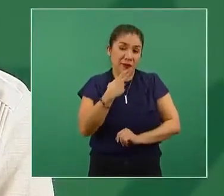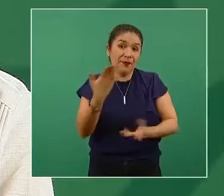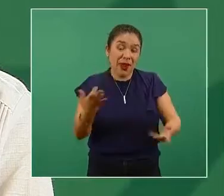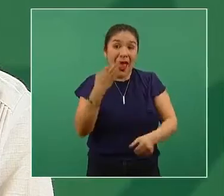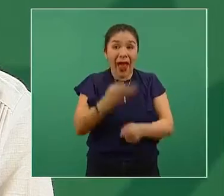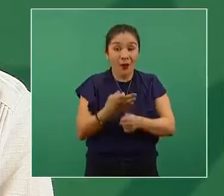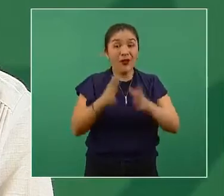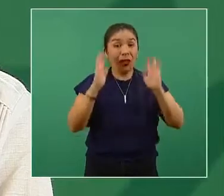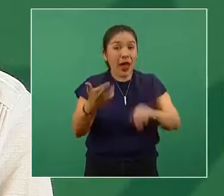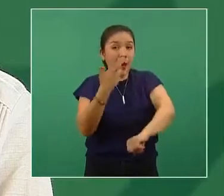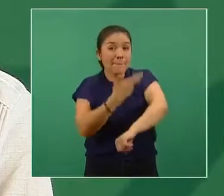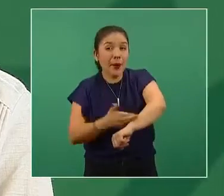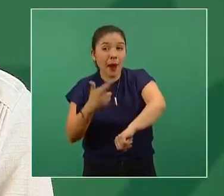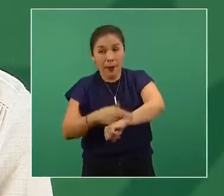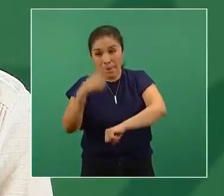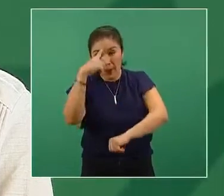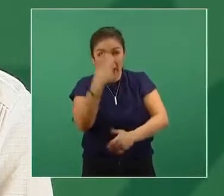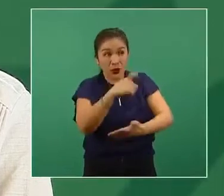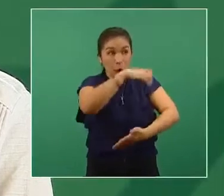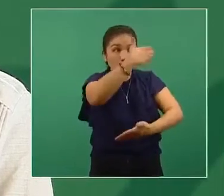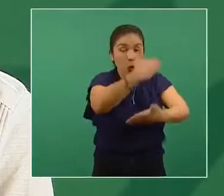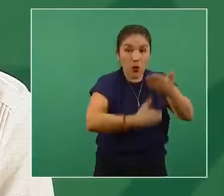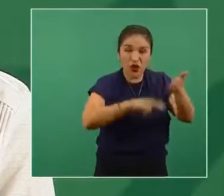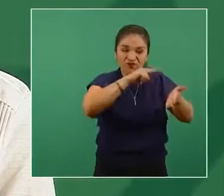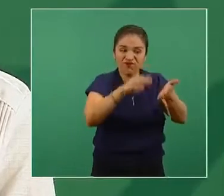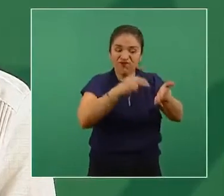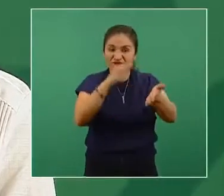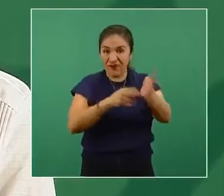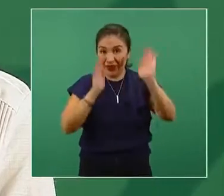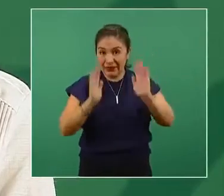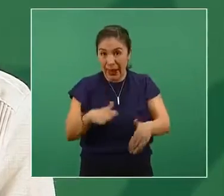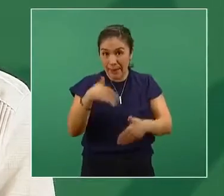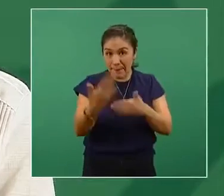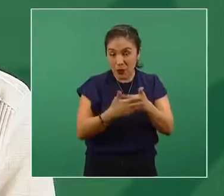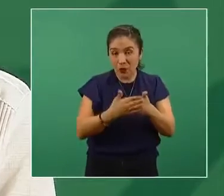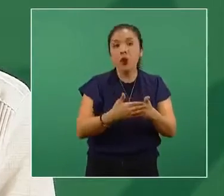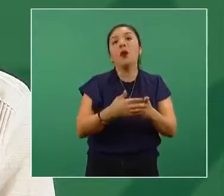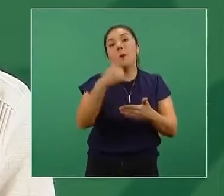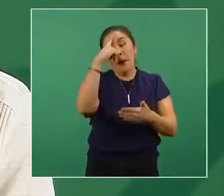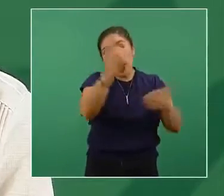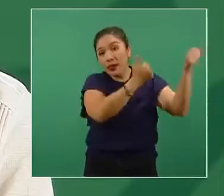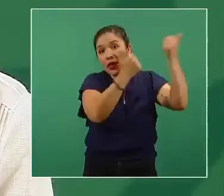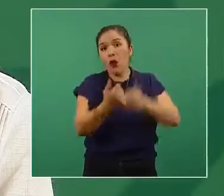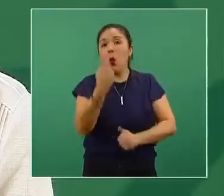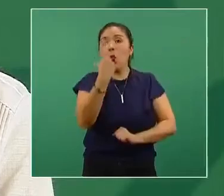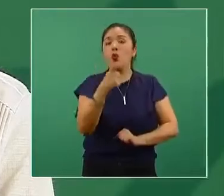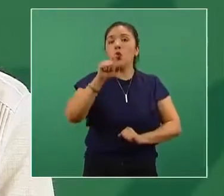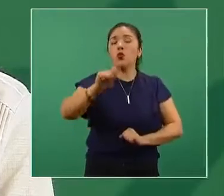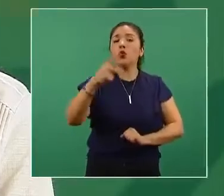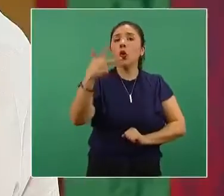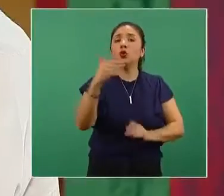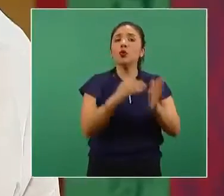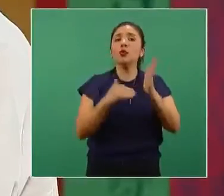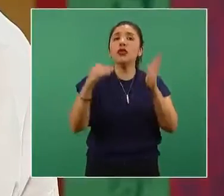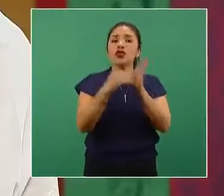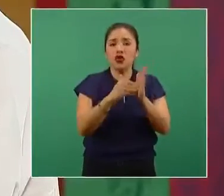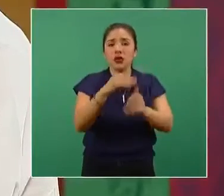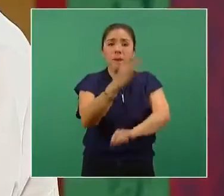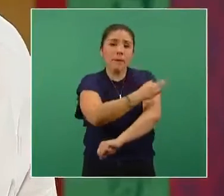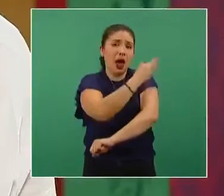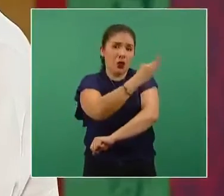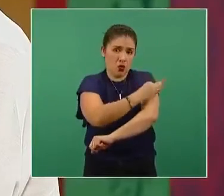el proceso de formalizar esta contratación y vamos a adquirir 1.8 millones de